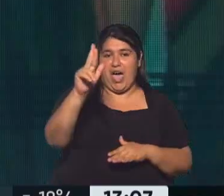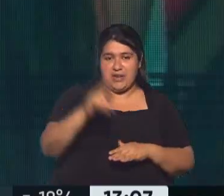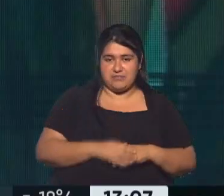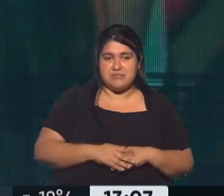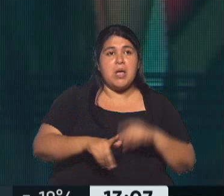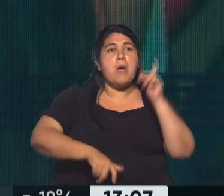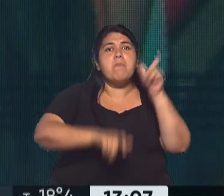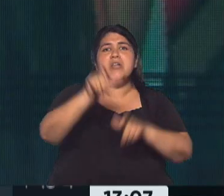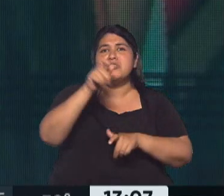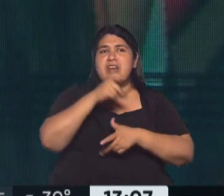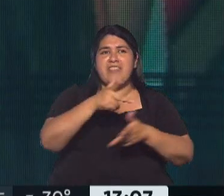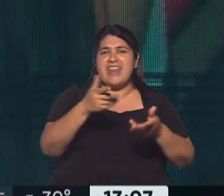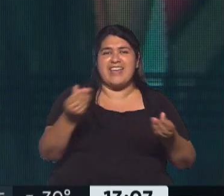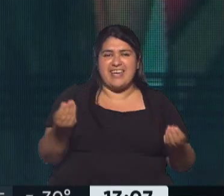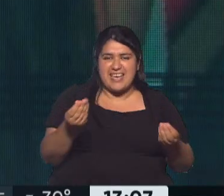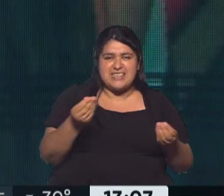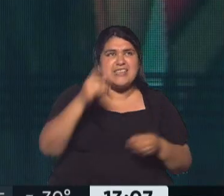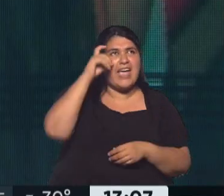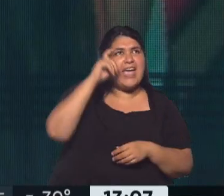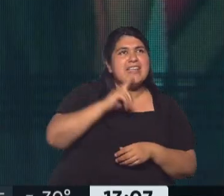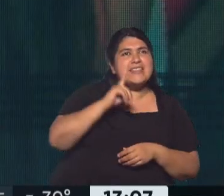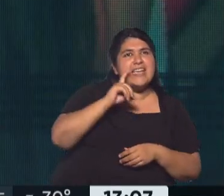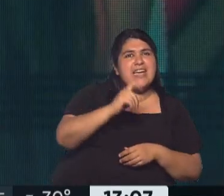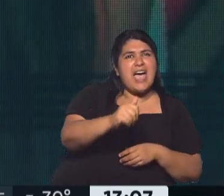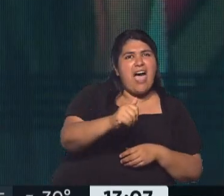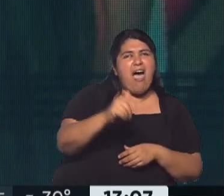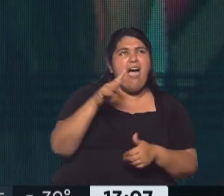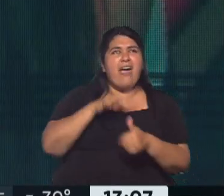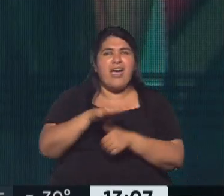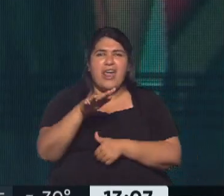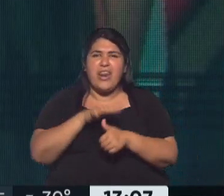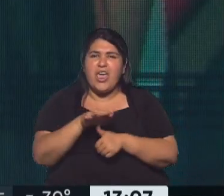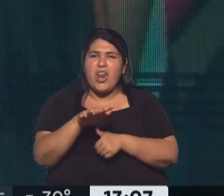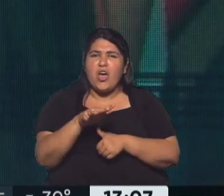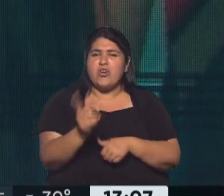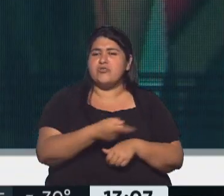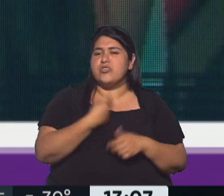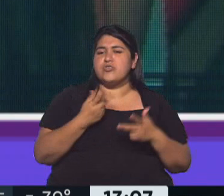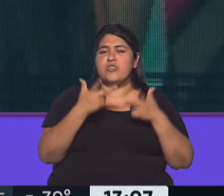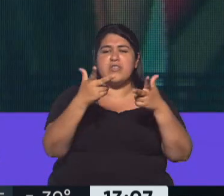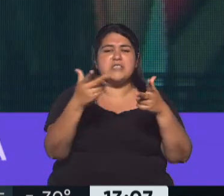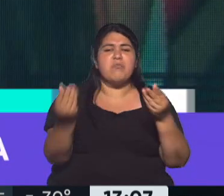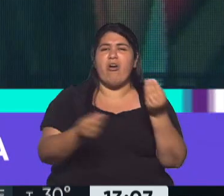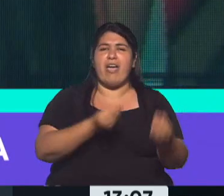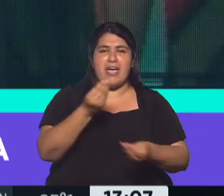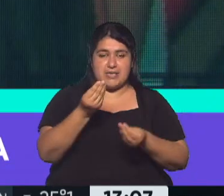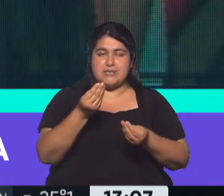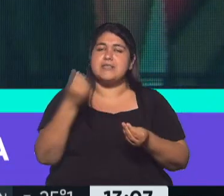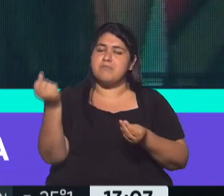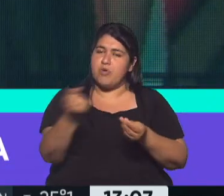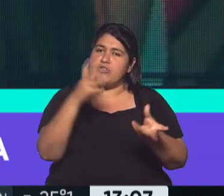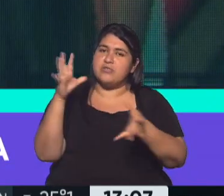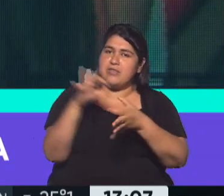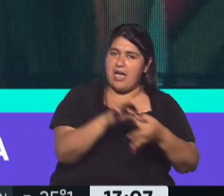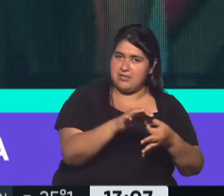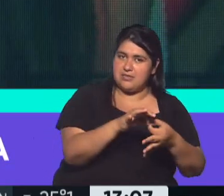¿cómo estás? Bueno, ¿qué tiene que ver la ética con el género, con el tratamiento que le damos acá? Tiene mucho que ver, porque la